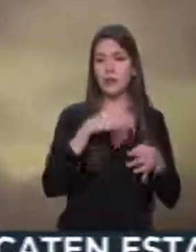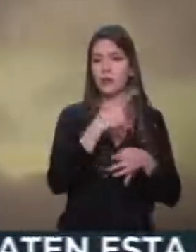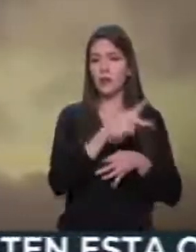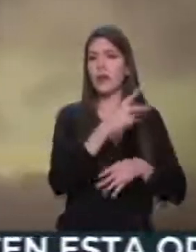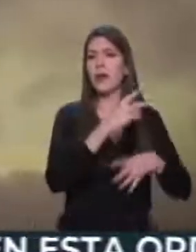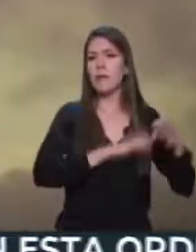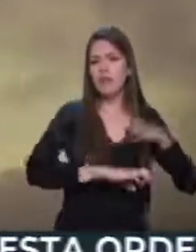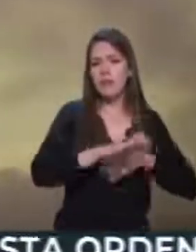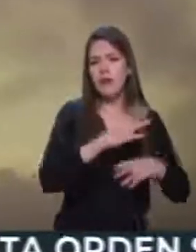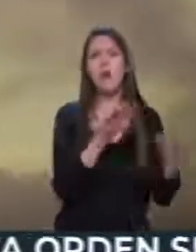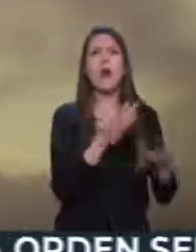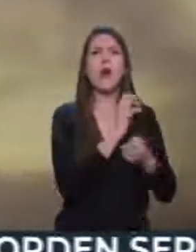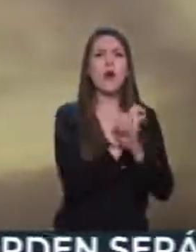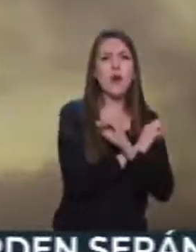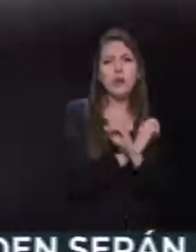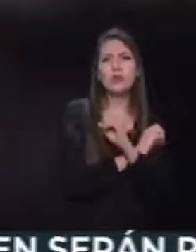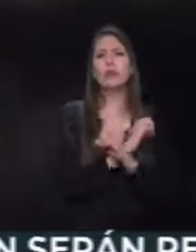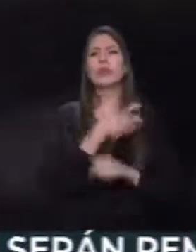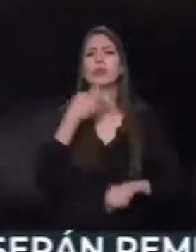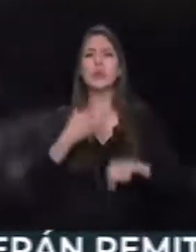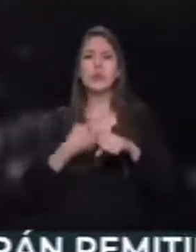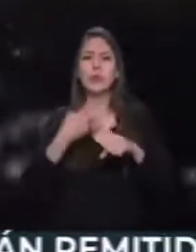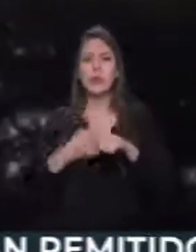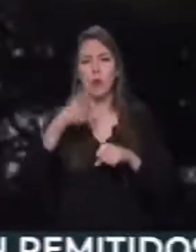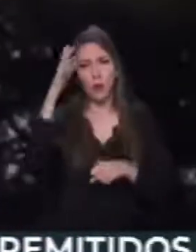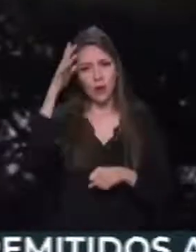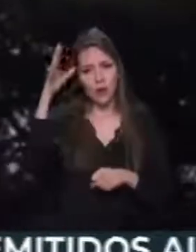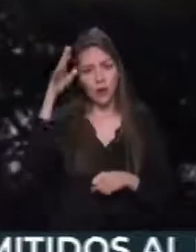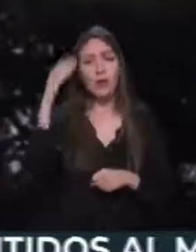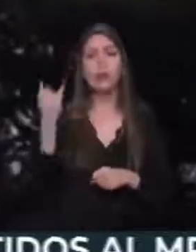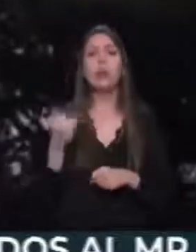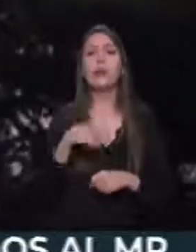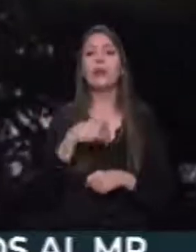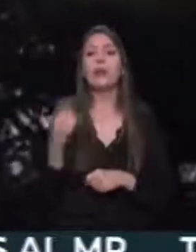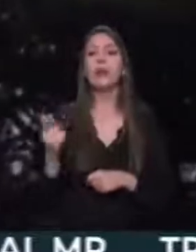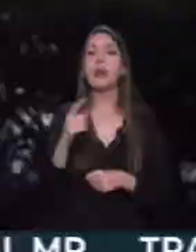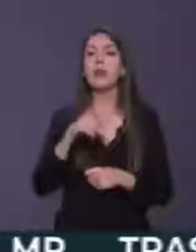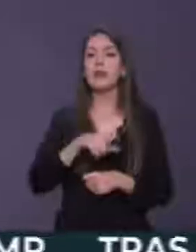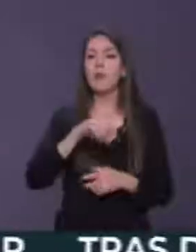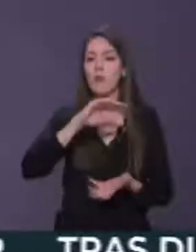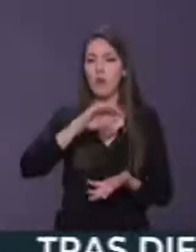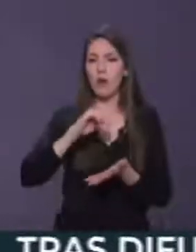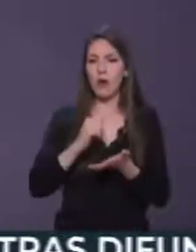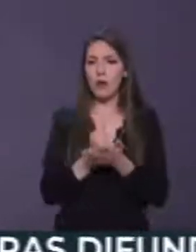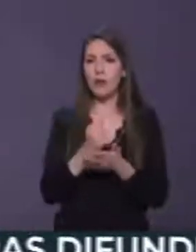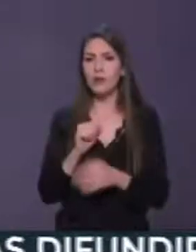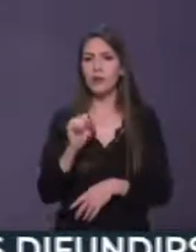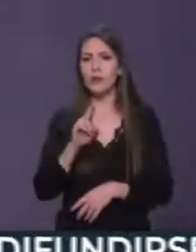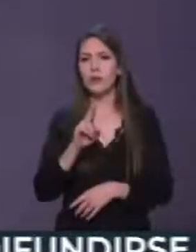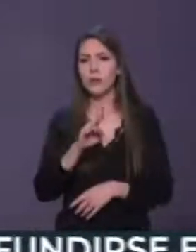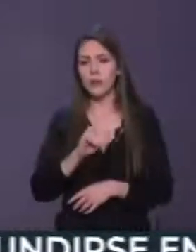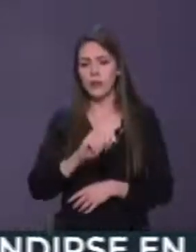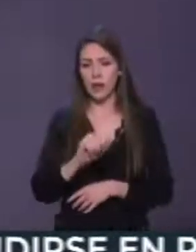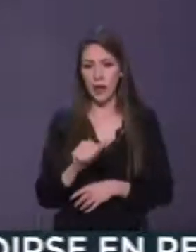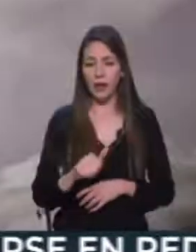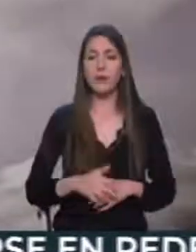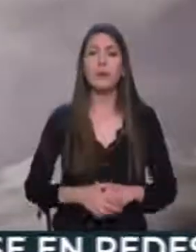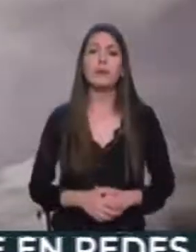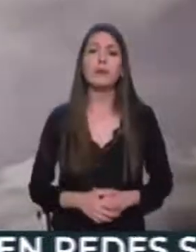Oxxo, Cervecería Cuauhtémoc y embotelladora Simsa. Actualmente ya tenemos instaladas en la